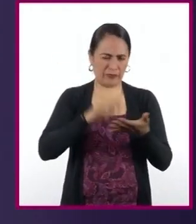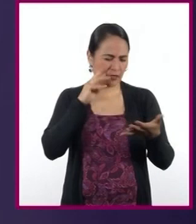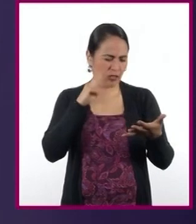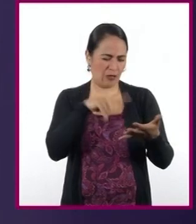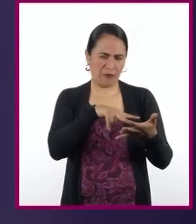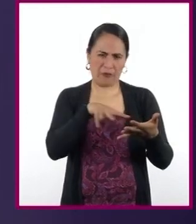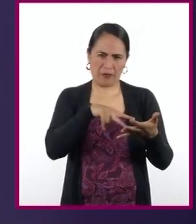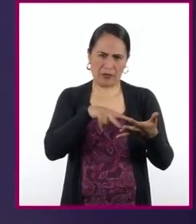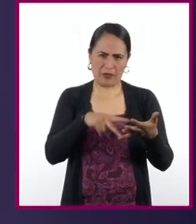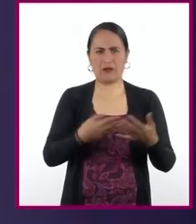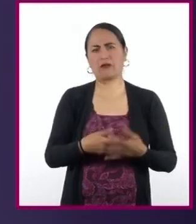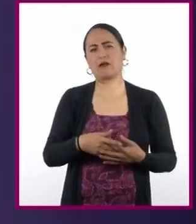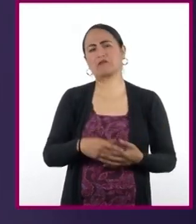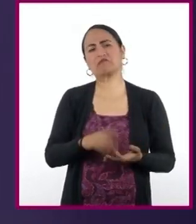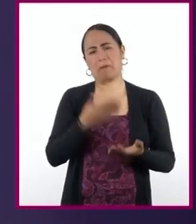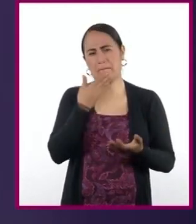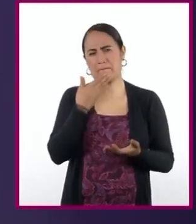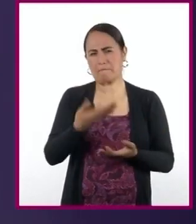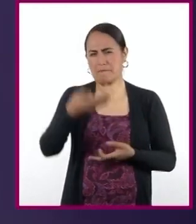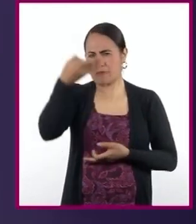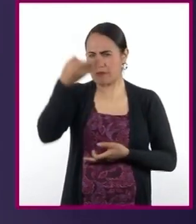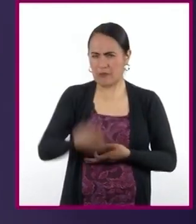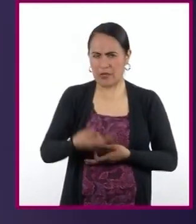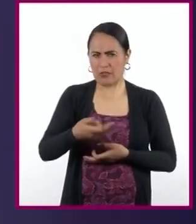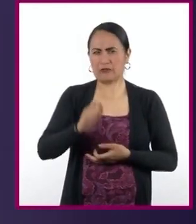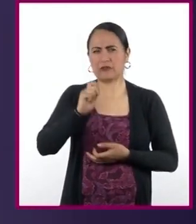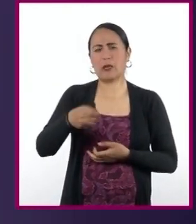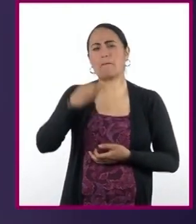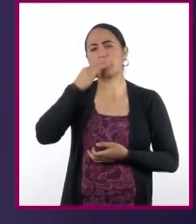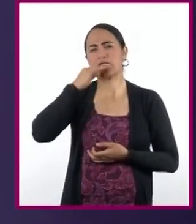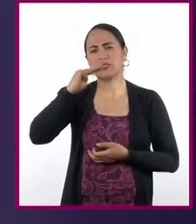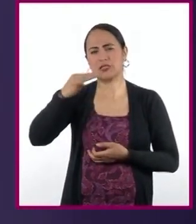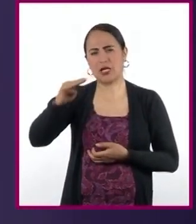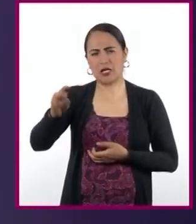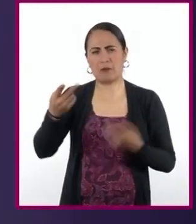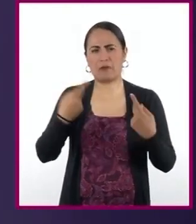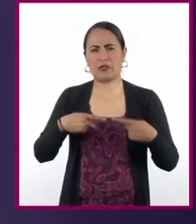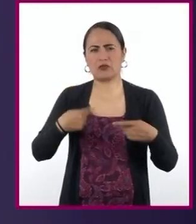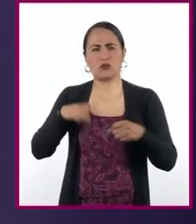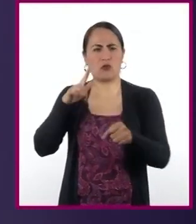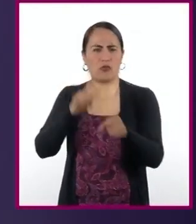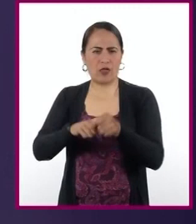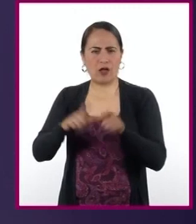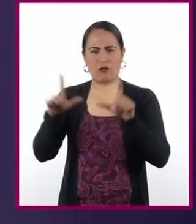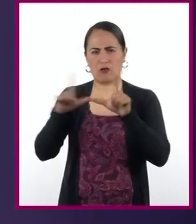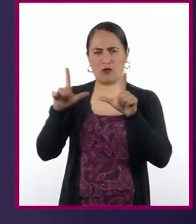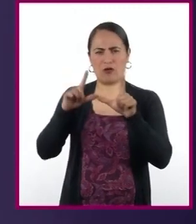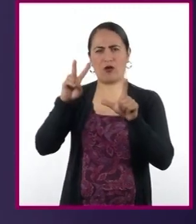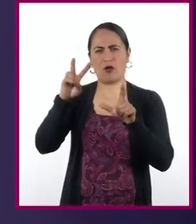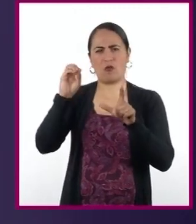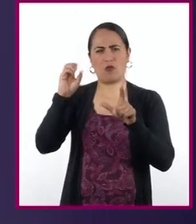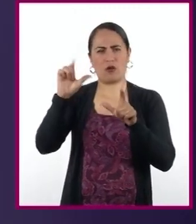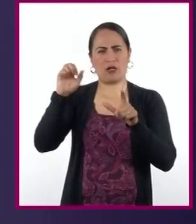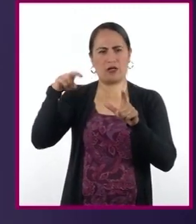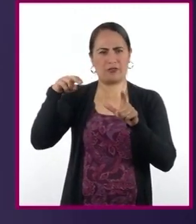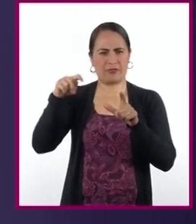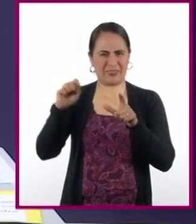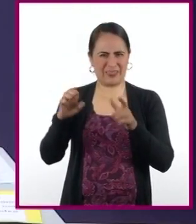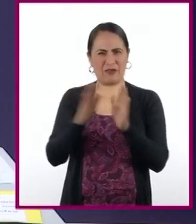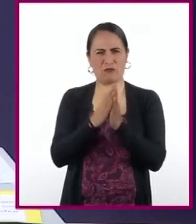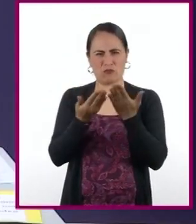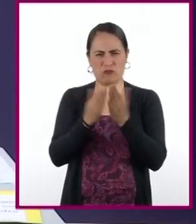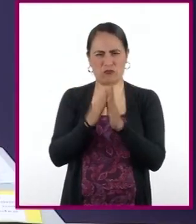utilizar un lenguaje más informal serían los mensajes personales, un volante, una historieta o una